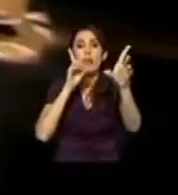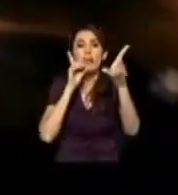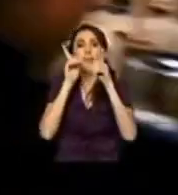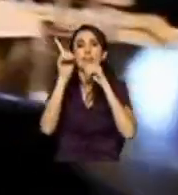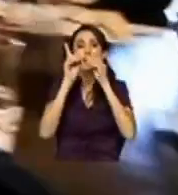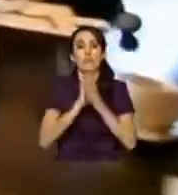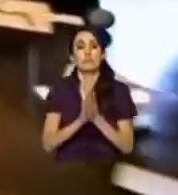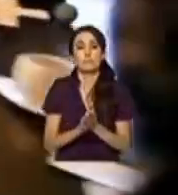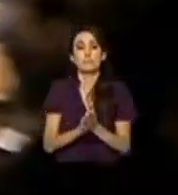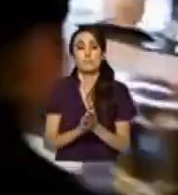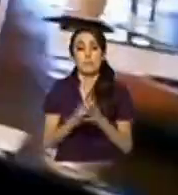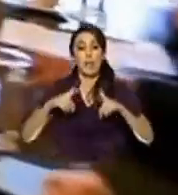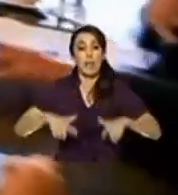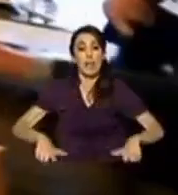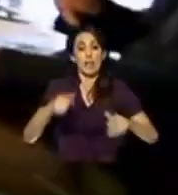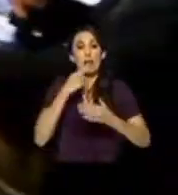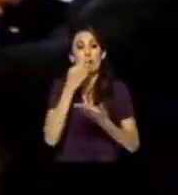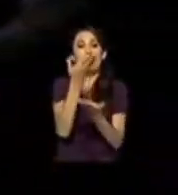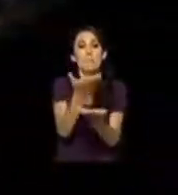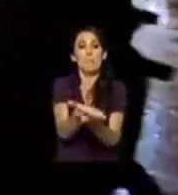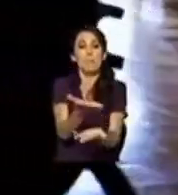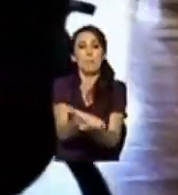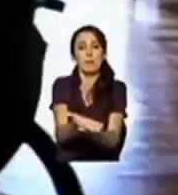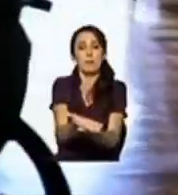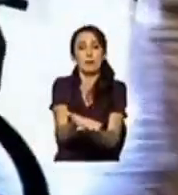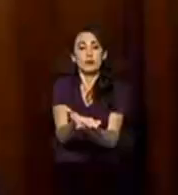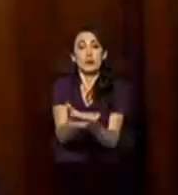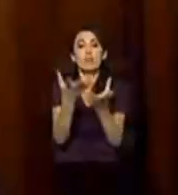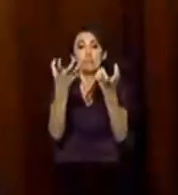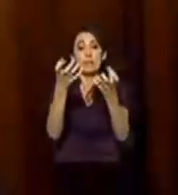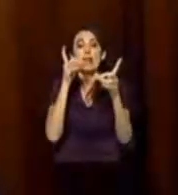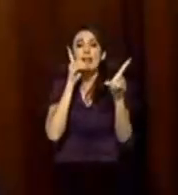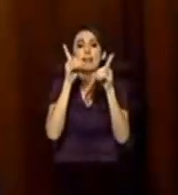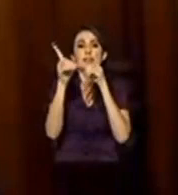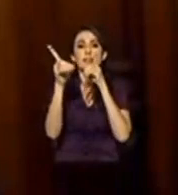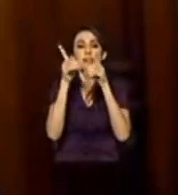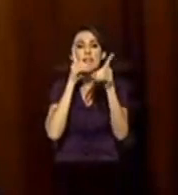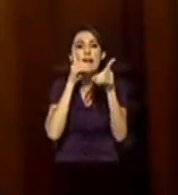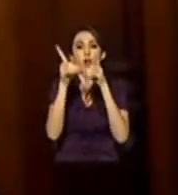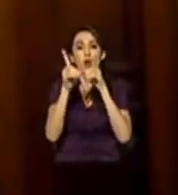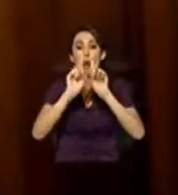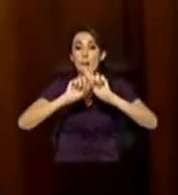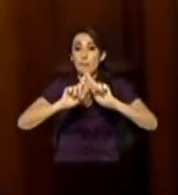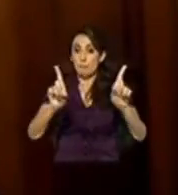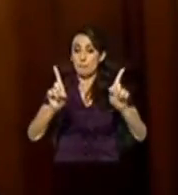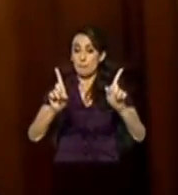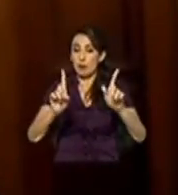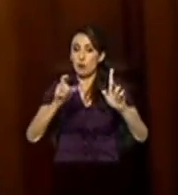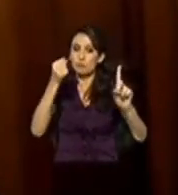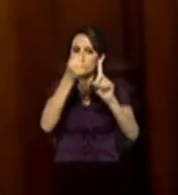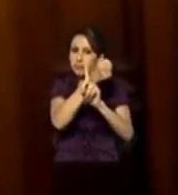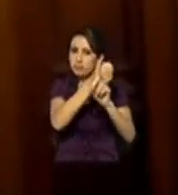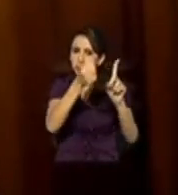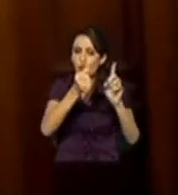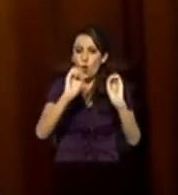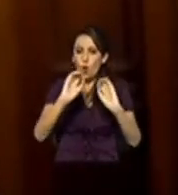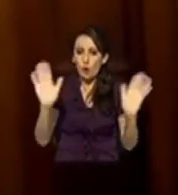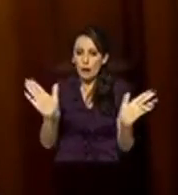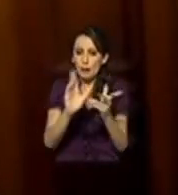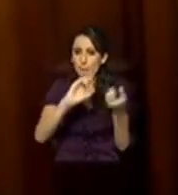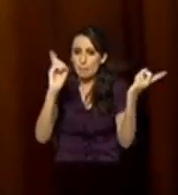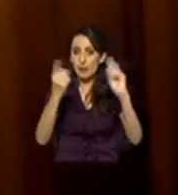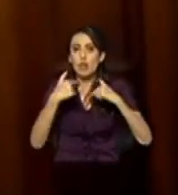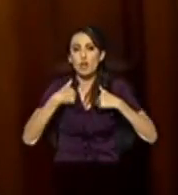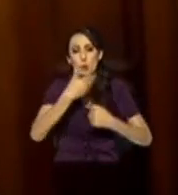Mi mano siempre está extendida, pero cuando alguien quiera amedrentar a los ecuatorianos, el puño está cerrado. Soy un presidente